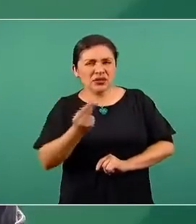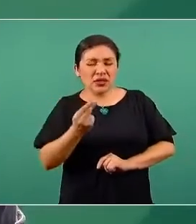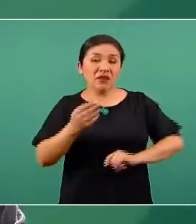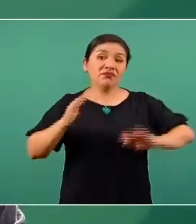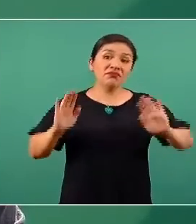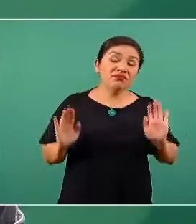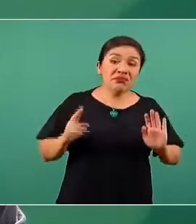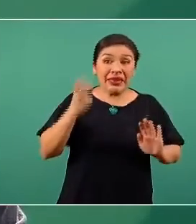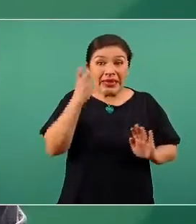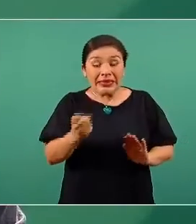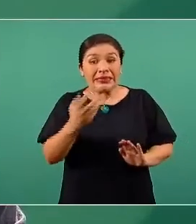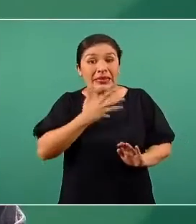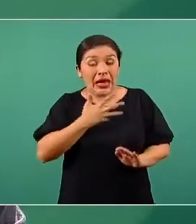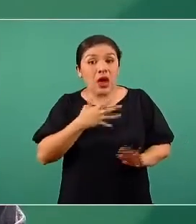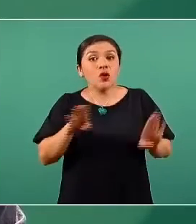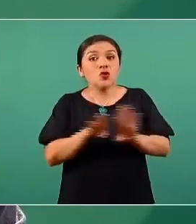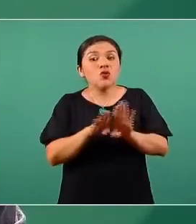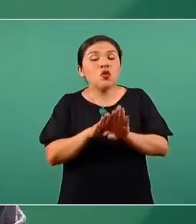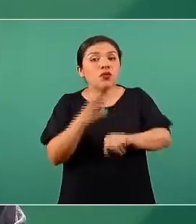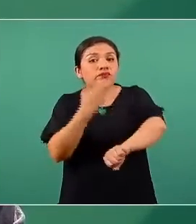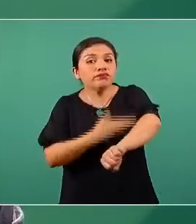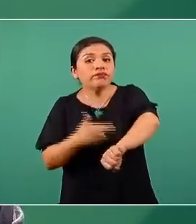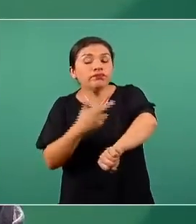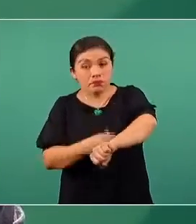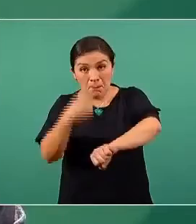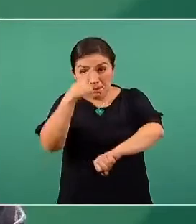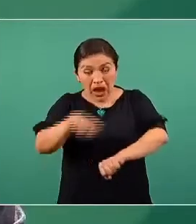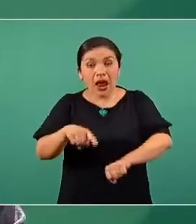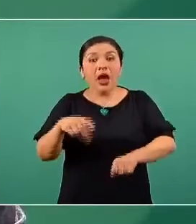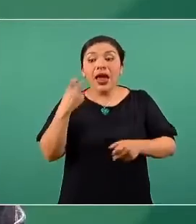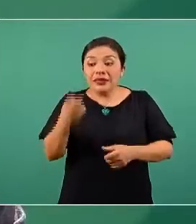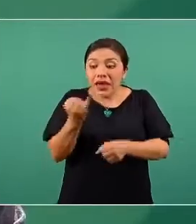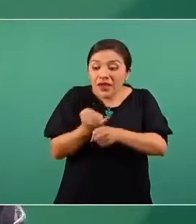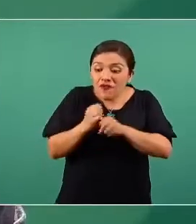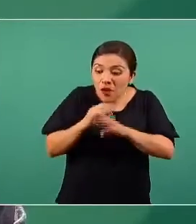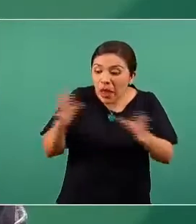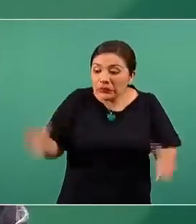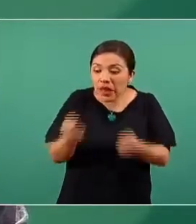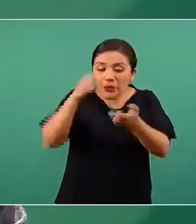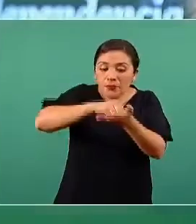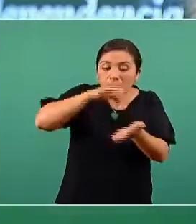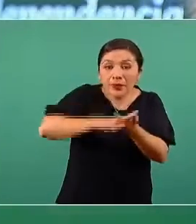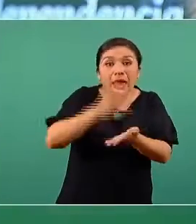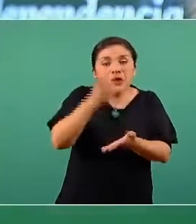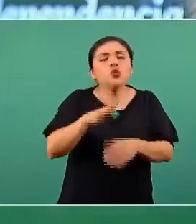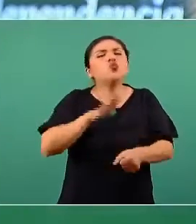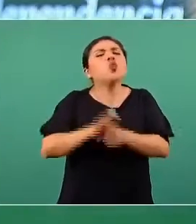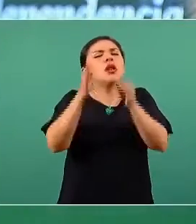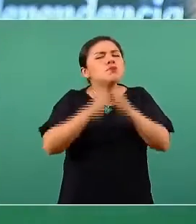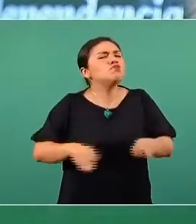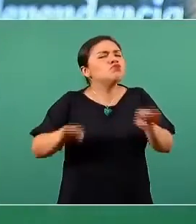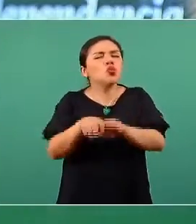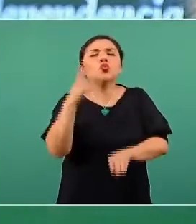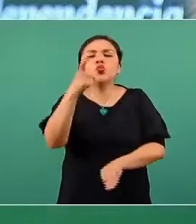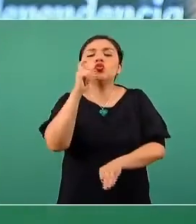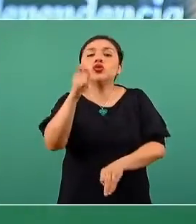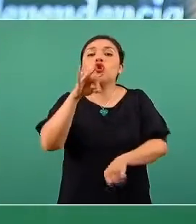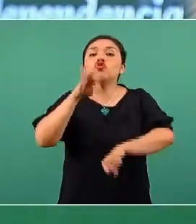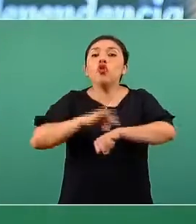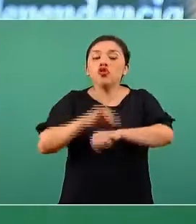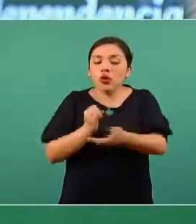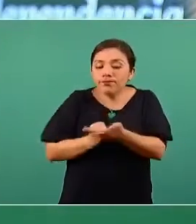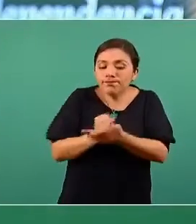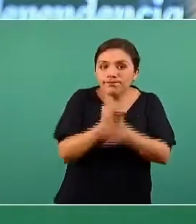hay mecanismos complementarios para rescatar la información y uno de ellos muy importante es la dictaminación médica.